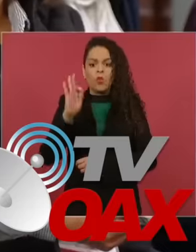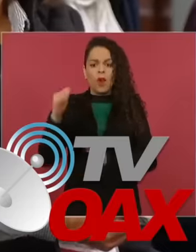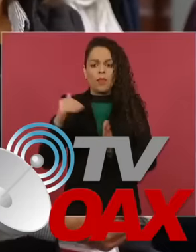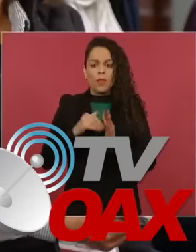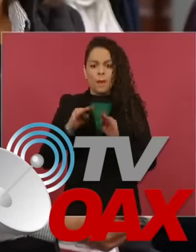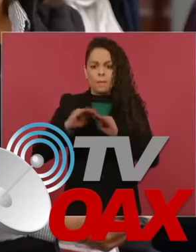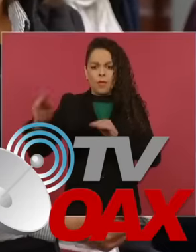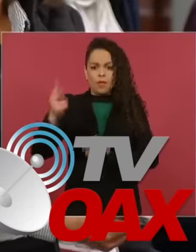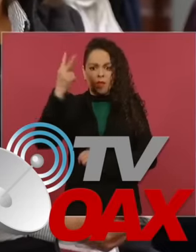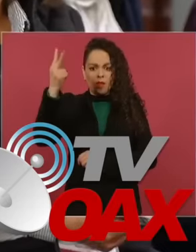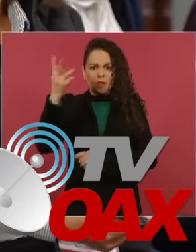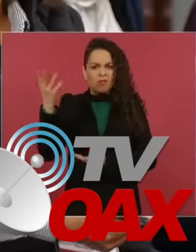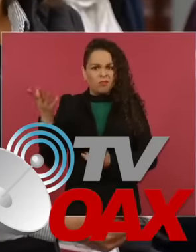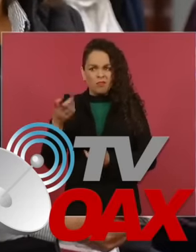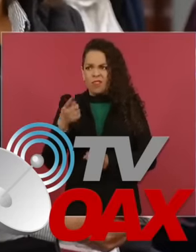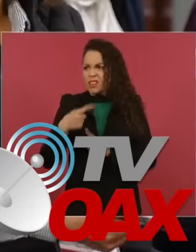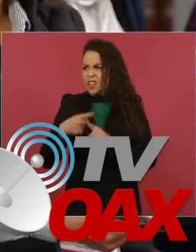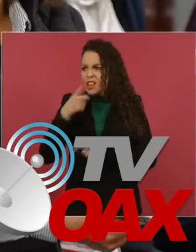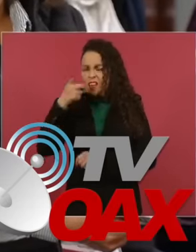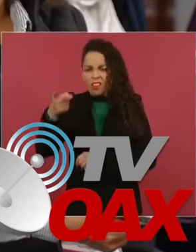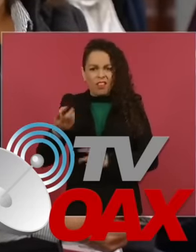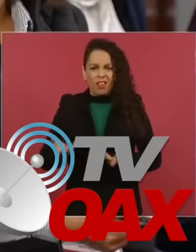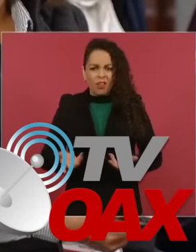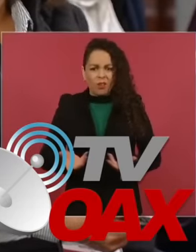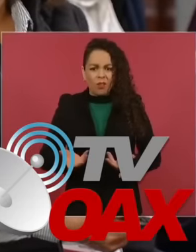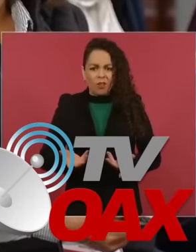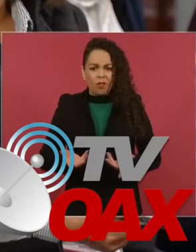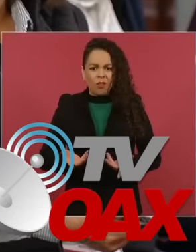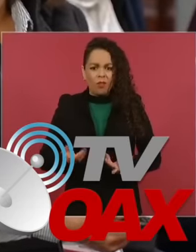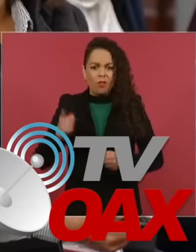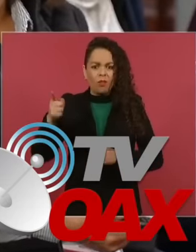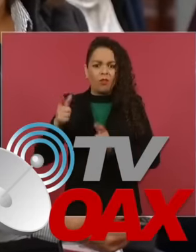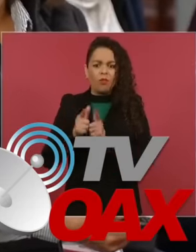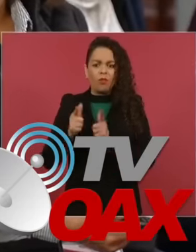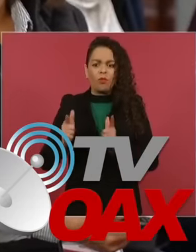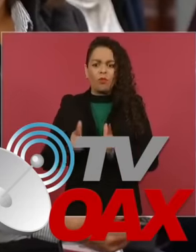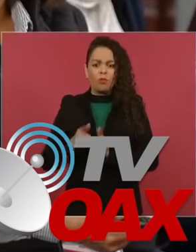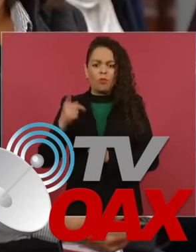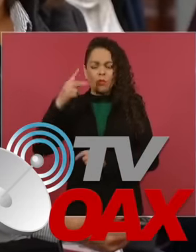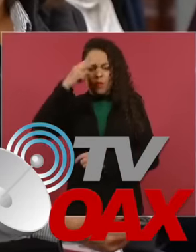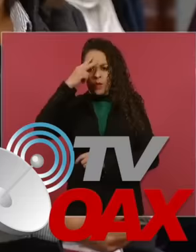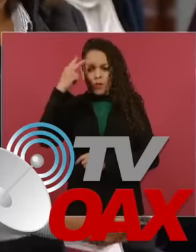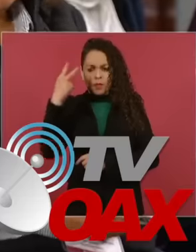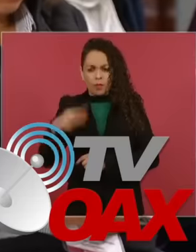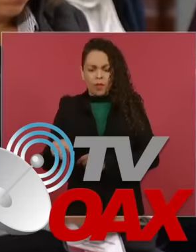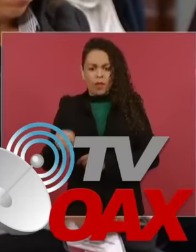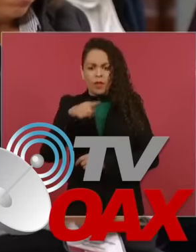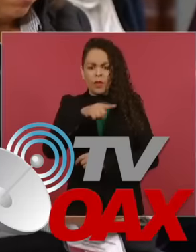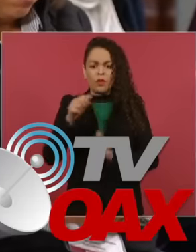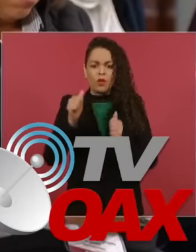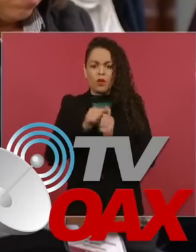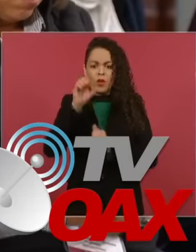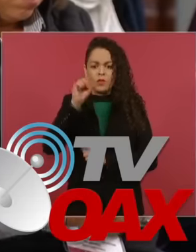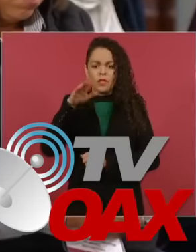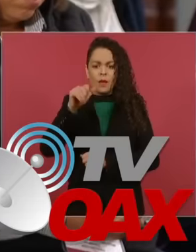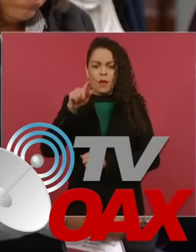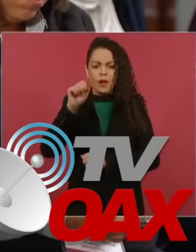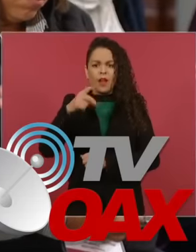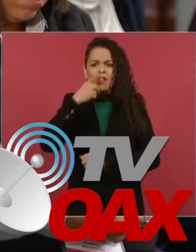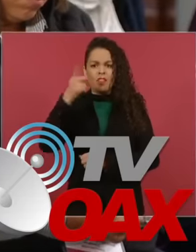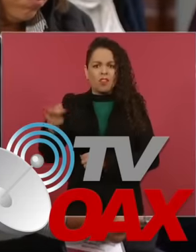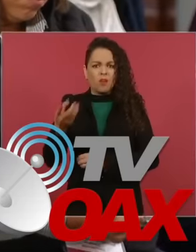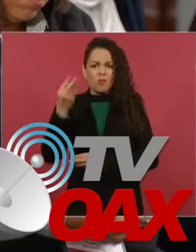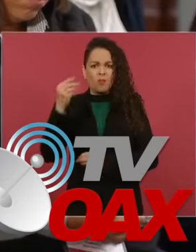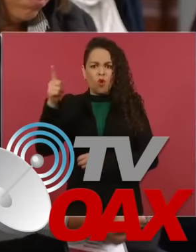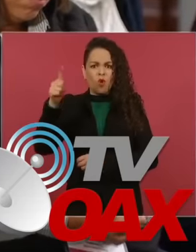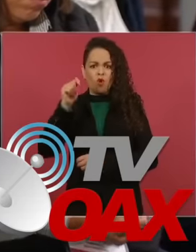Bueno, el presidente del Grupo México, primero Semarnat, había dicho que eran 70 y tantas toneladas de metales pesados. Entonces cuando yo lo entrevisté, se